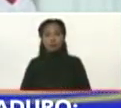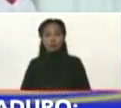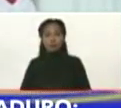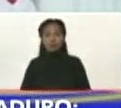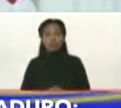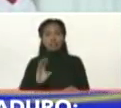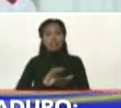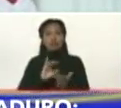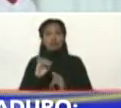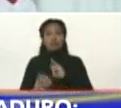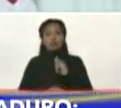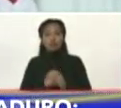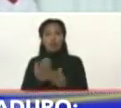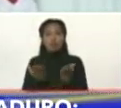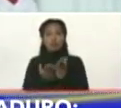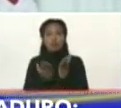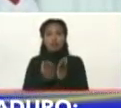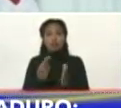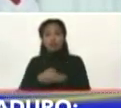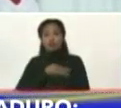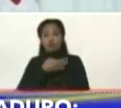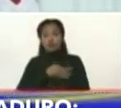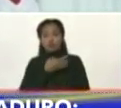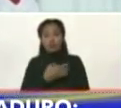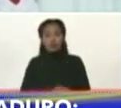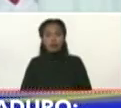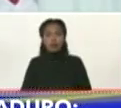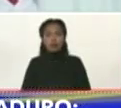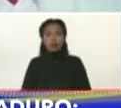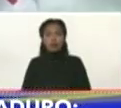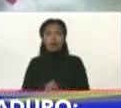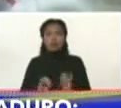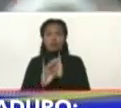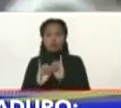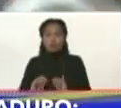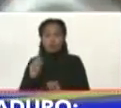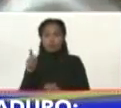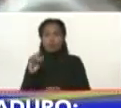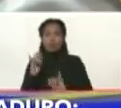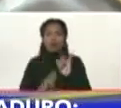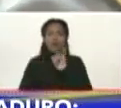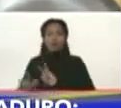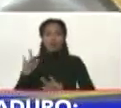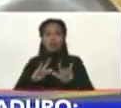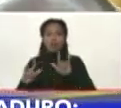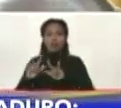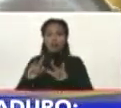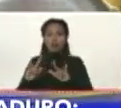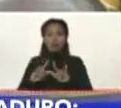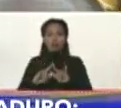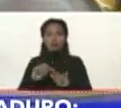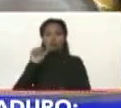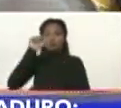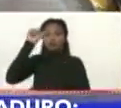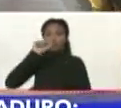Centro Internacional de Estudios Sociales Afrodescendientes y Africanos Sur-Sur.